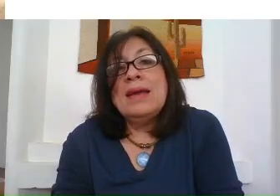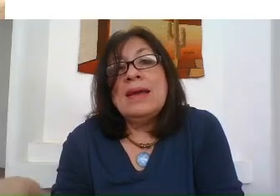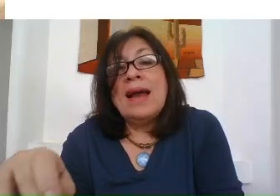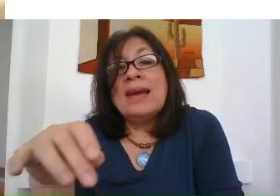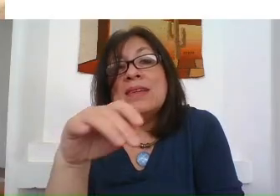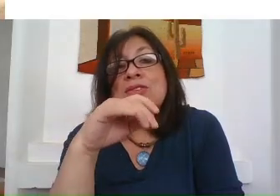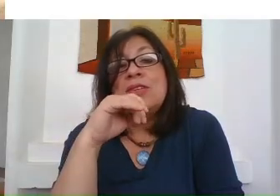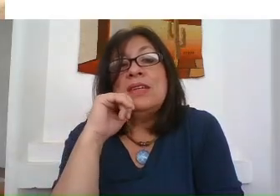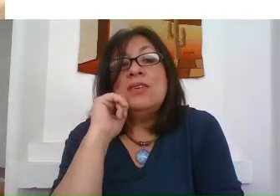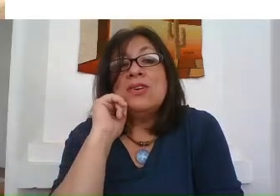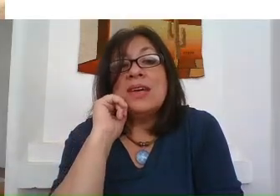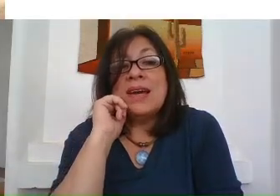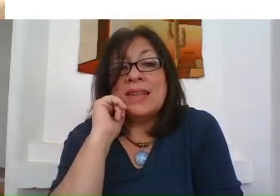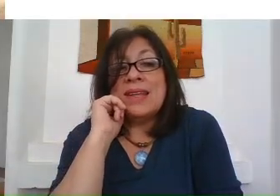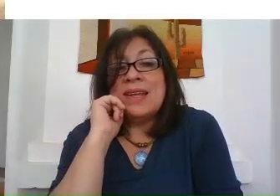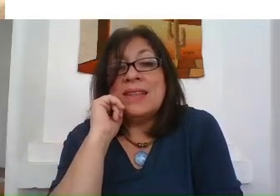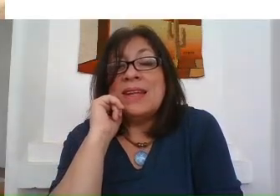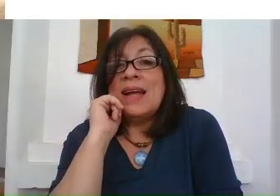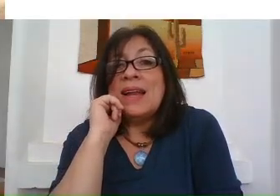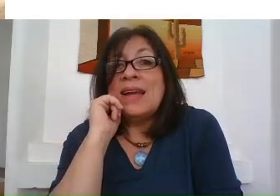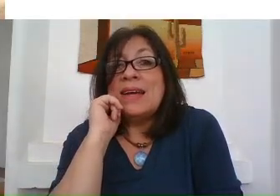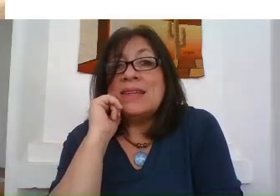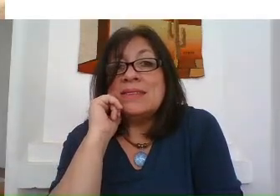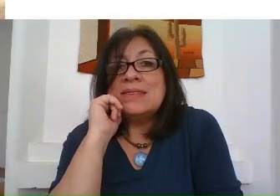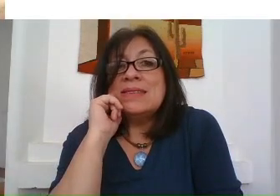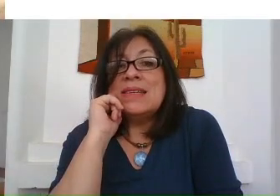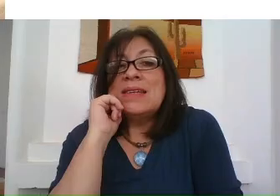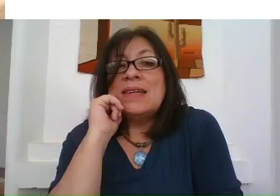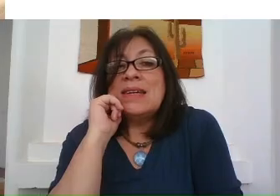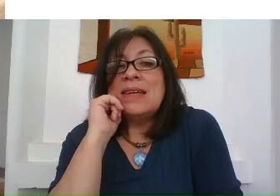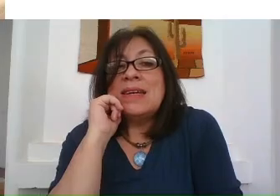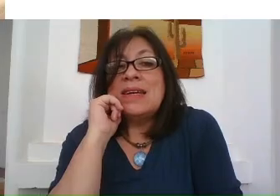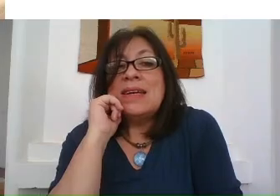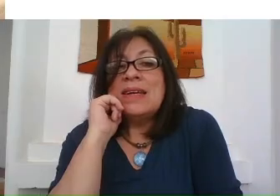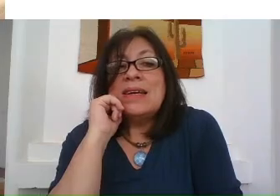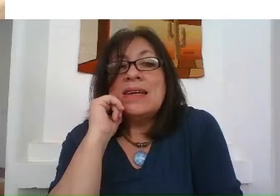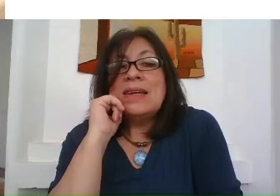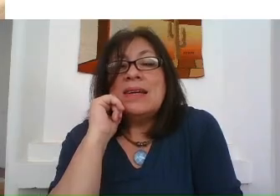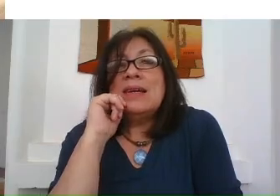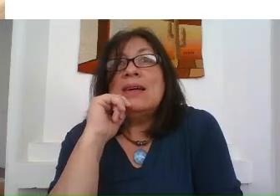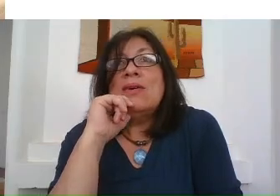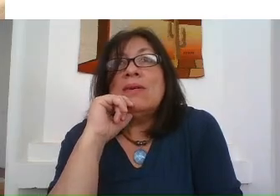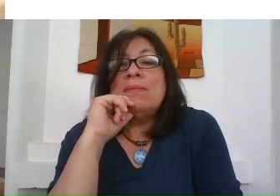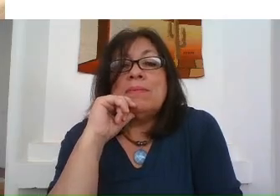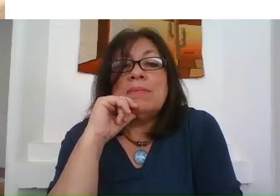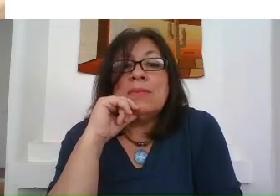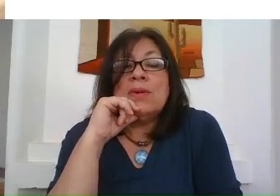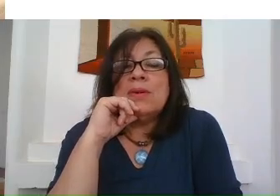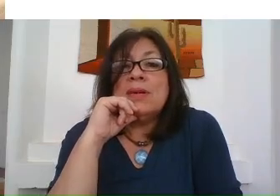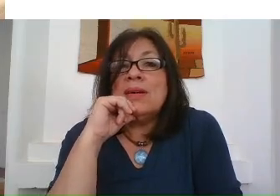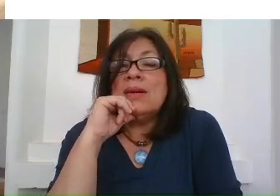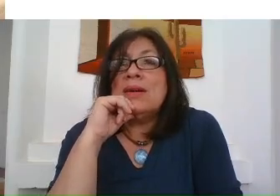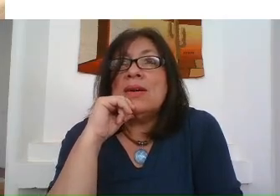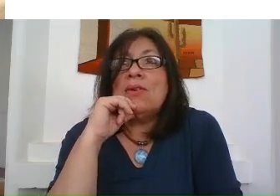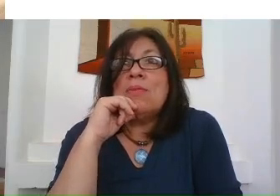También aquellos niños que gatean de nalga, eh,